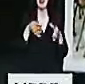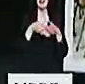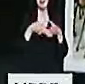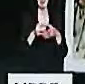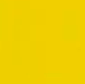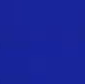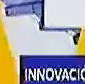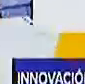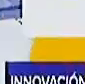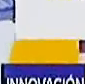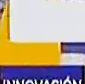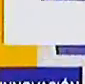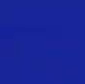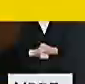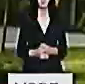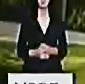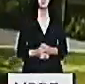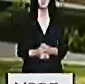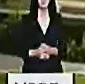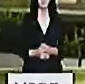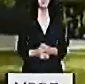mira.